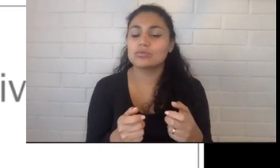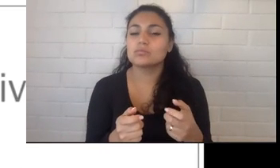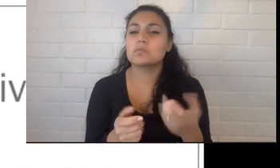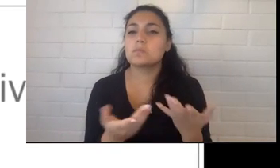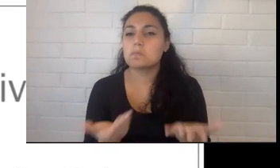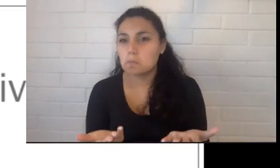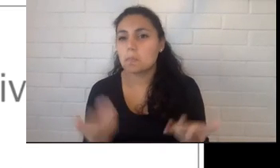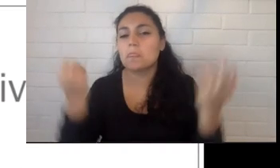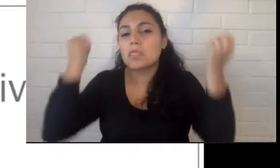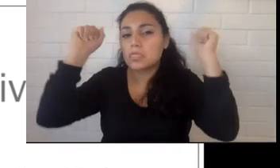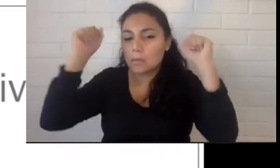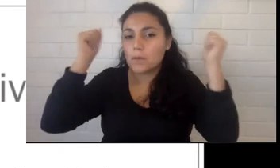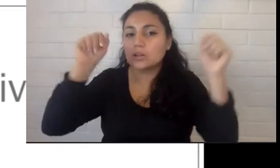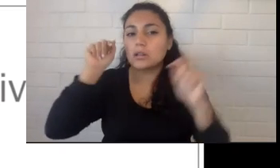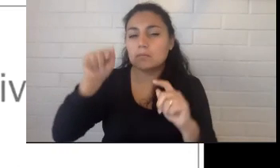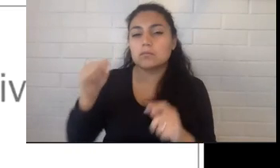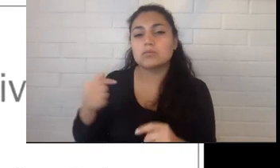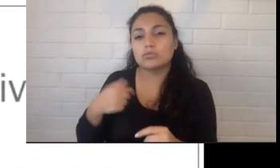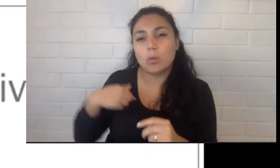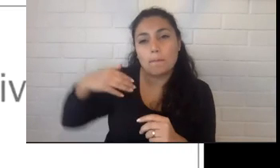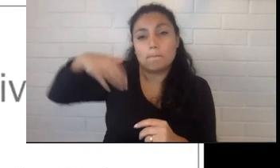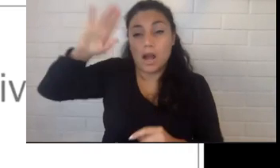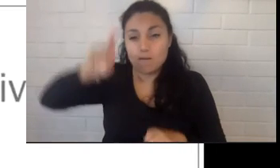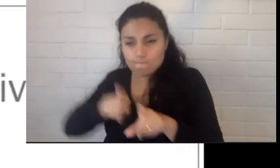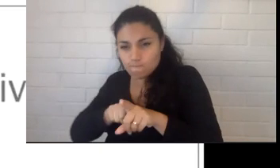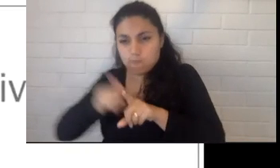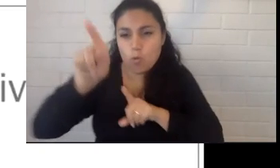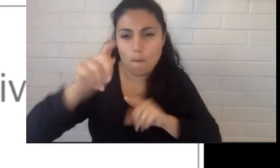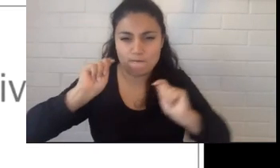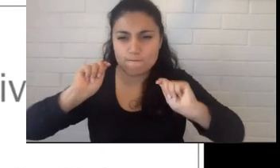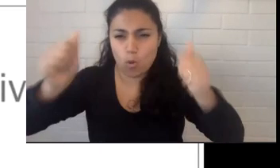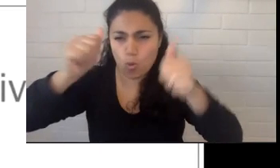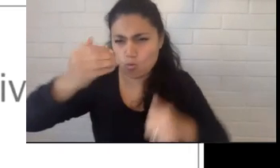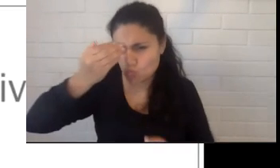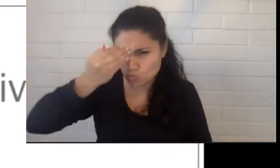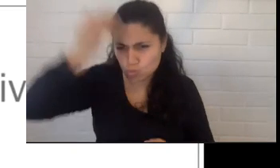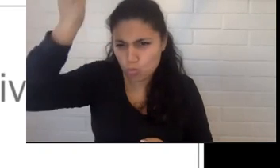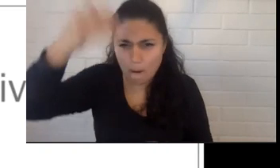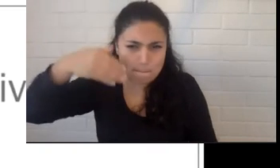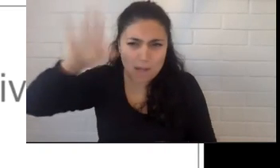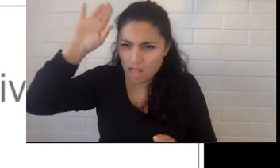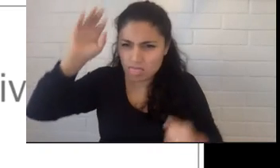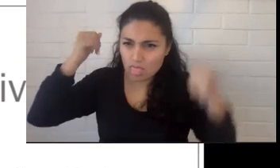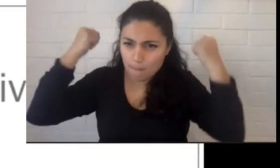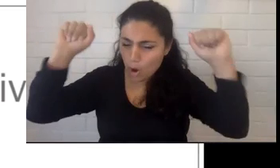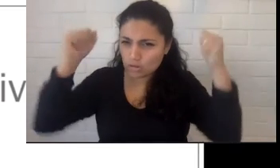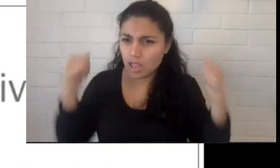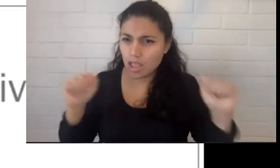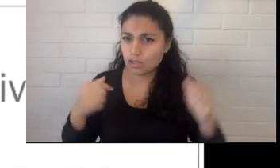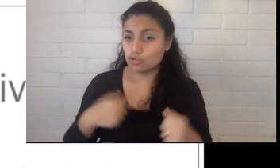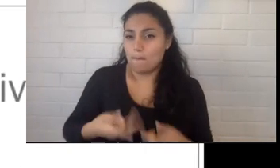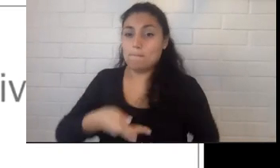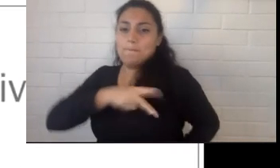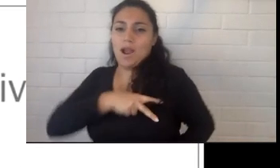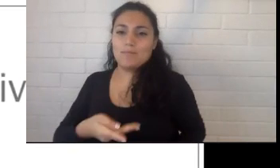que en la medida que tengo mayor rendimiento, mayor eficacia y mayor eficiencia deportiva, tengo mayores premios, y